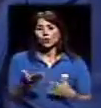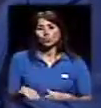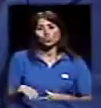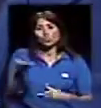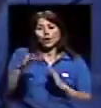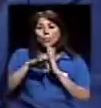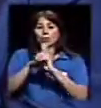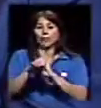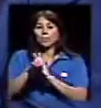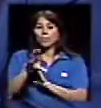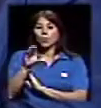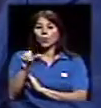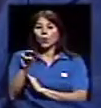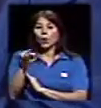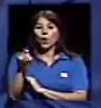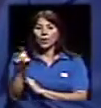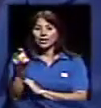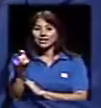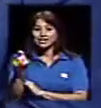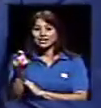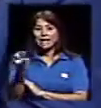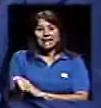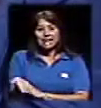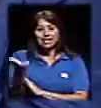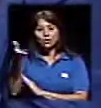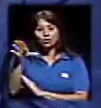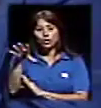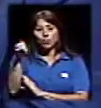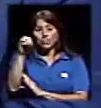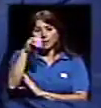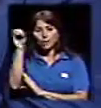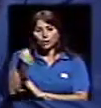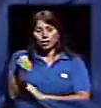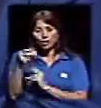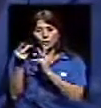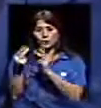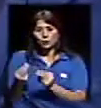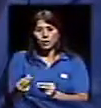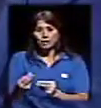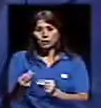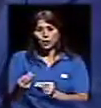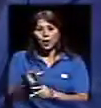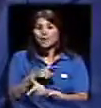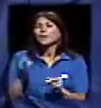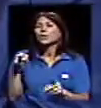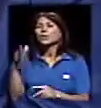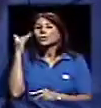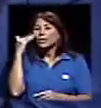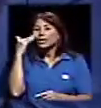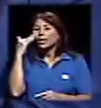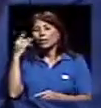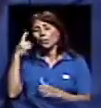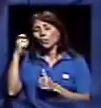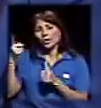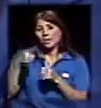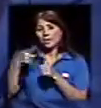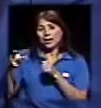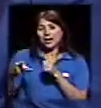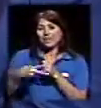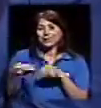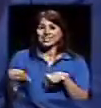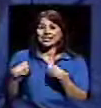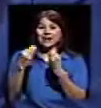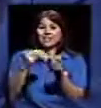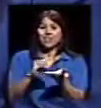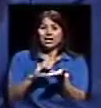del 50% en presupuesto, pero esto es debido a que se le va a dar una partida por primera vez a CINDE, la Coalición